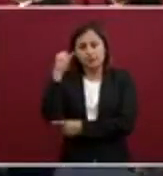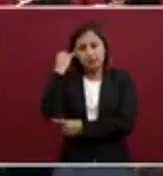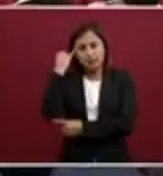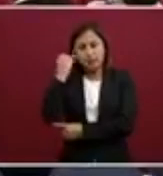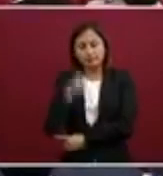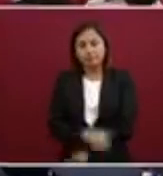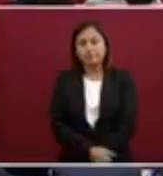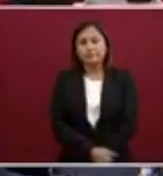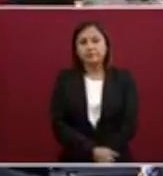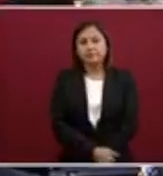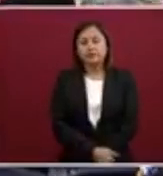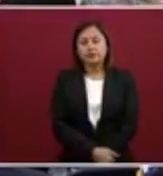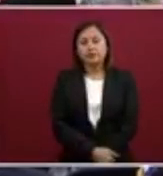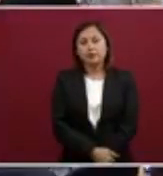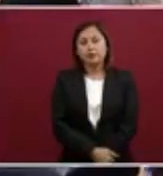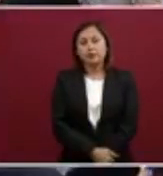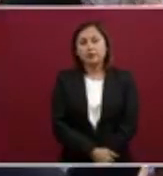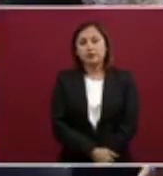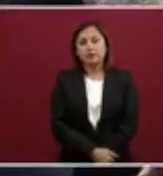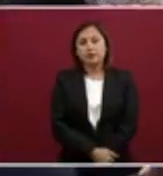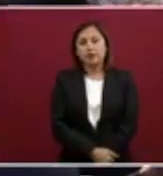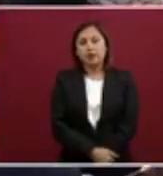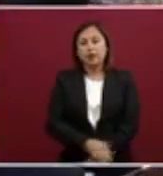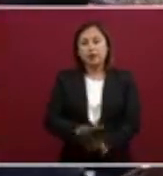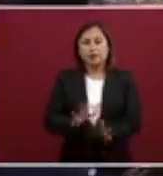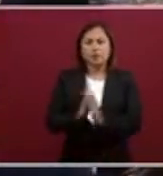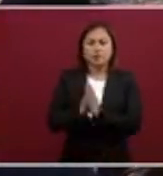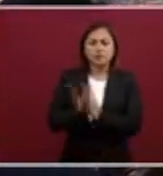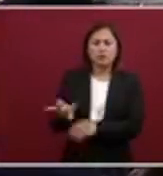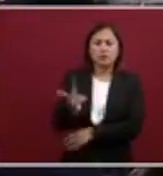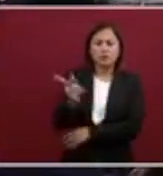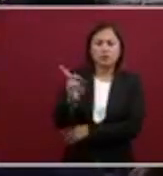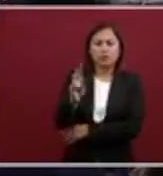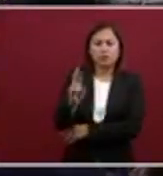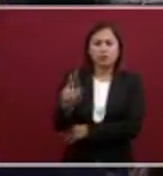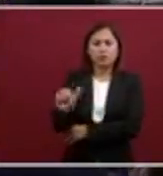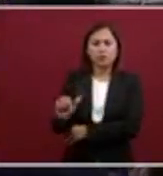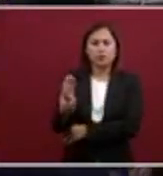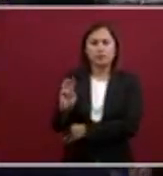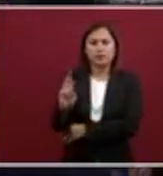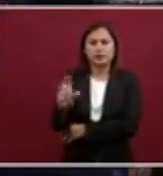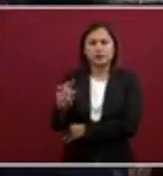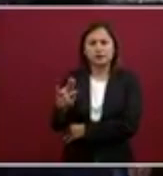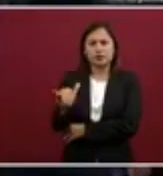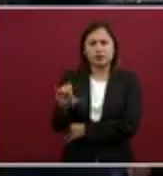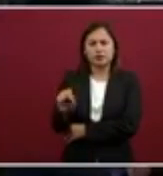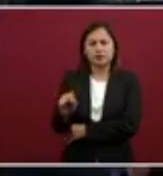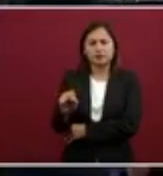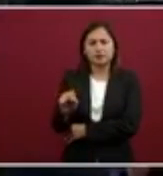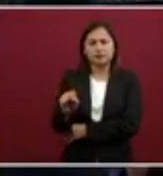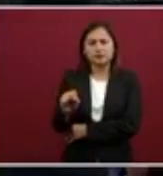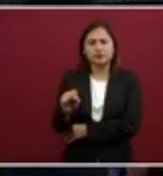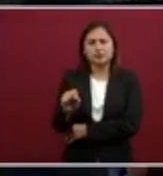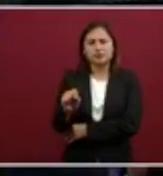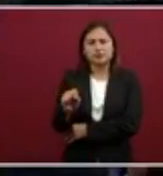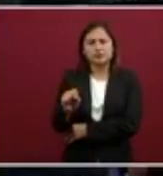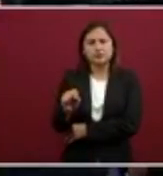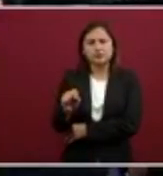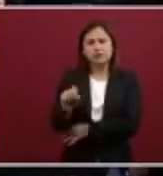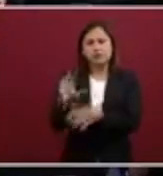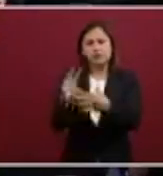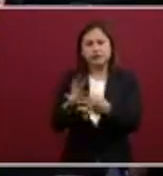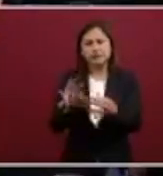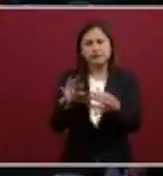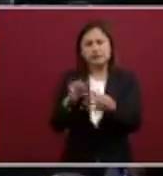También, si pudiera comentar, la doctora Bárcenas, respecto al tema del programa de desarrollo